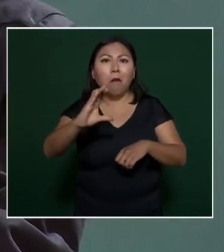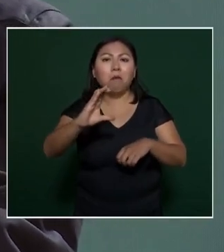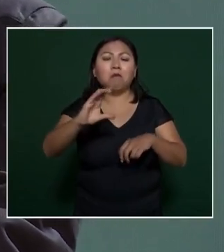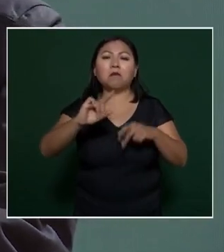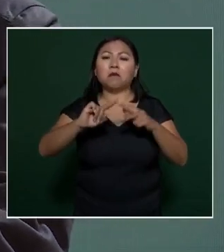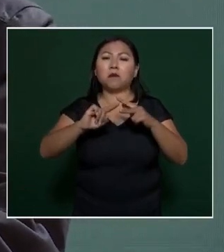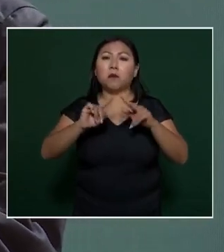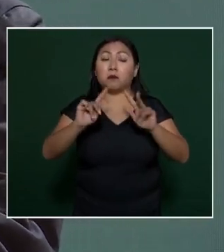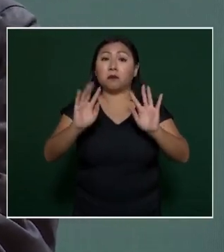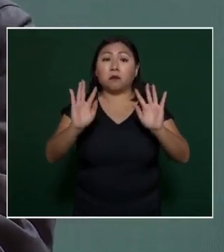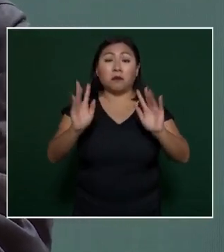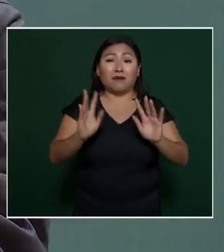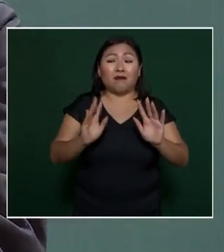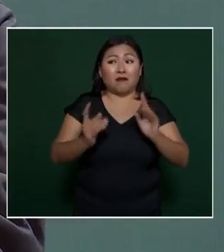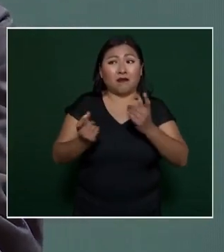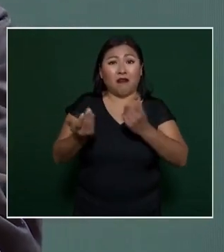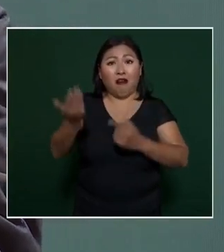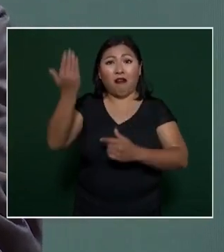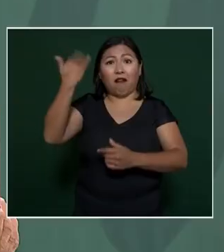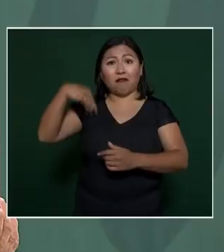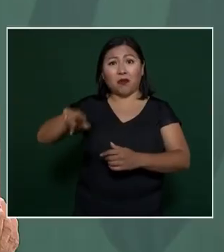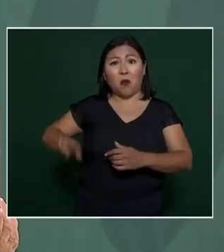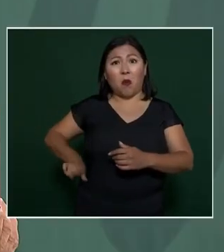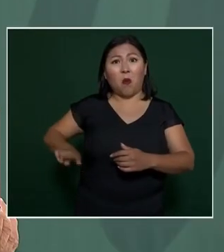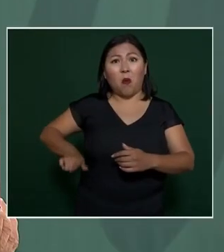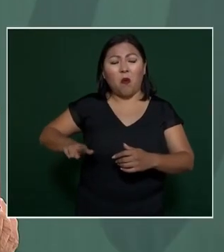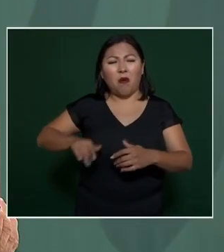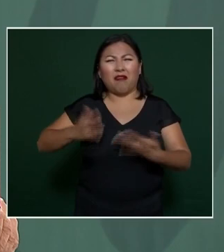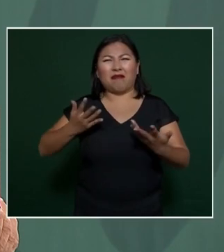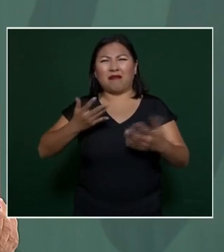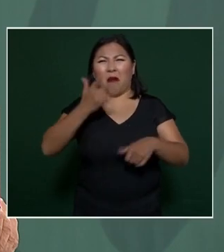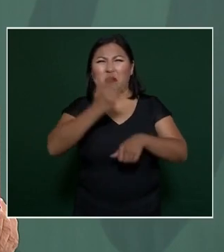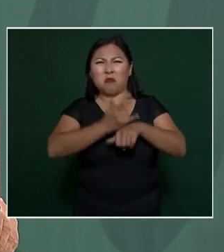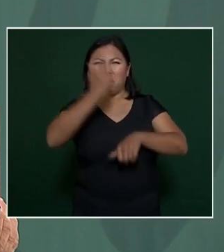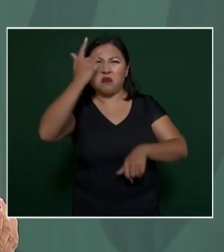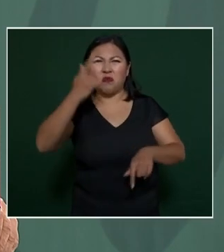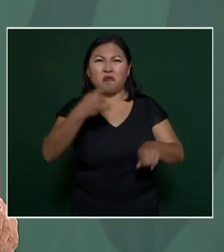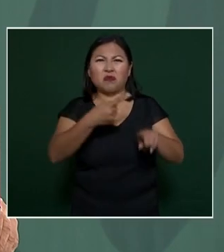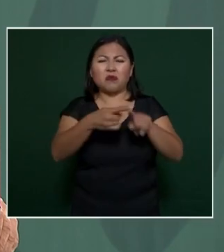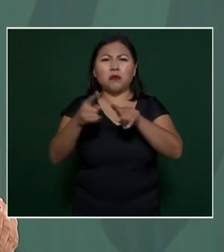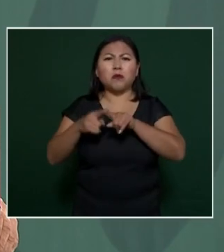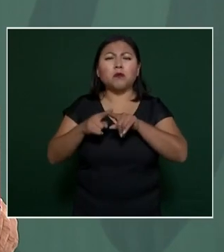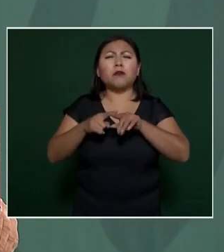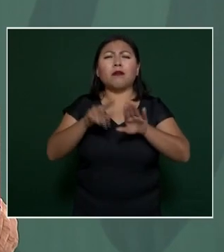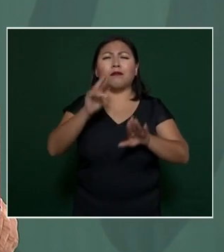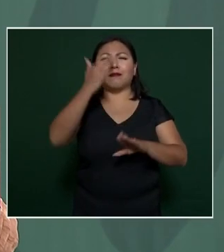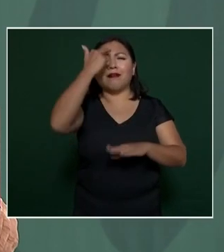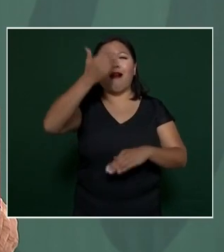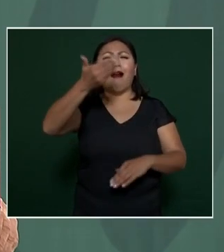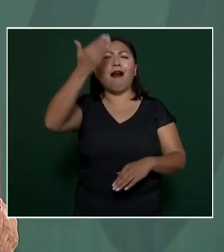del fraude ganó el ingeniero cuautemo